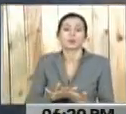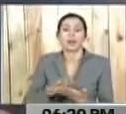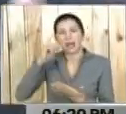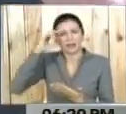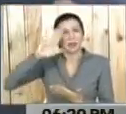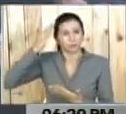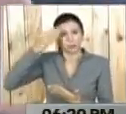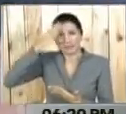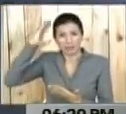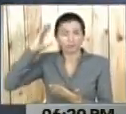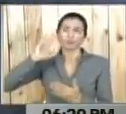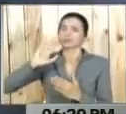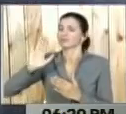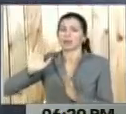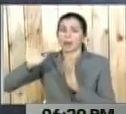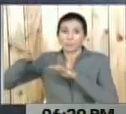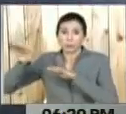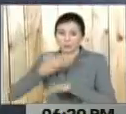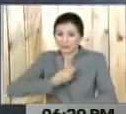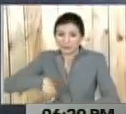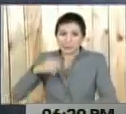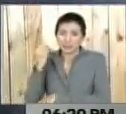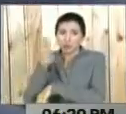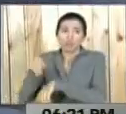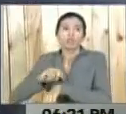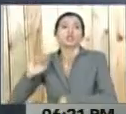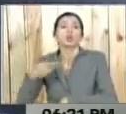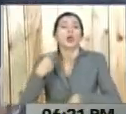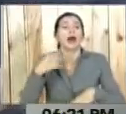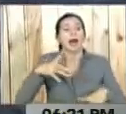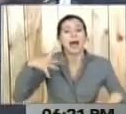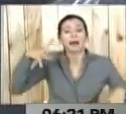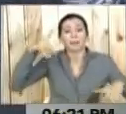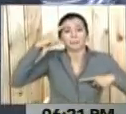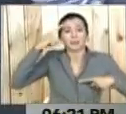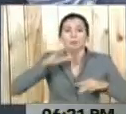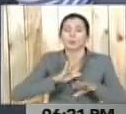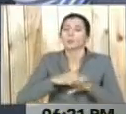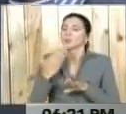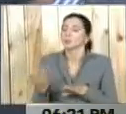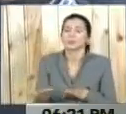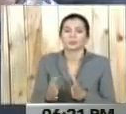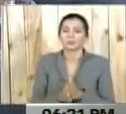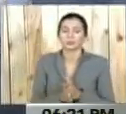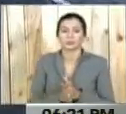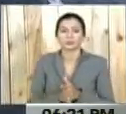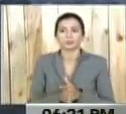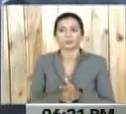Alú, hacerse presidente de la Asamblea Nacional. Precisamente,